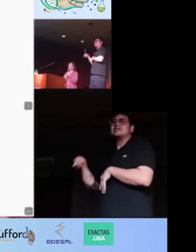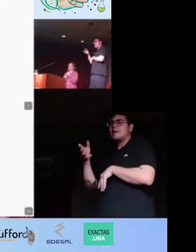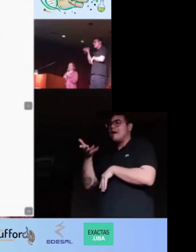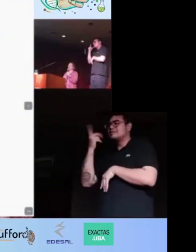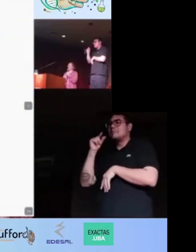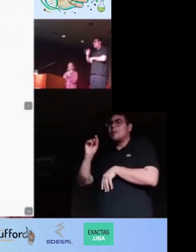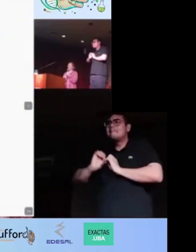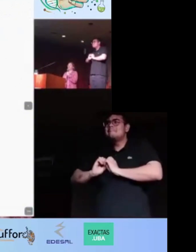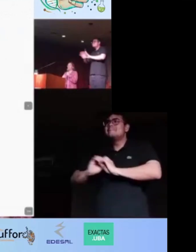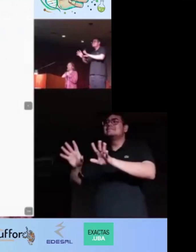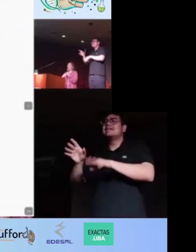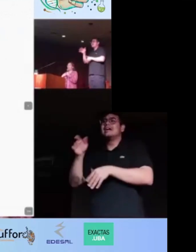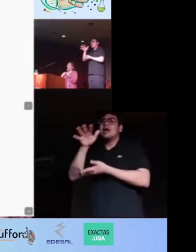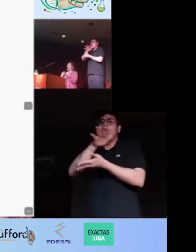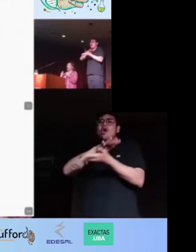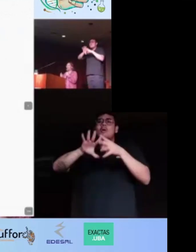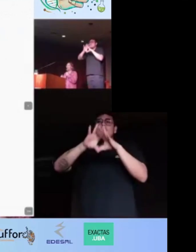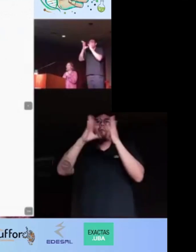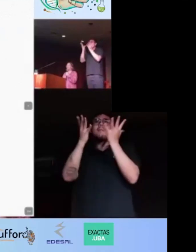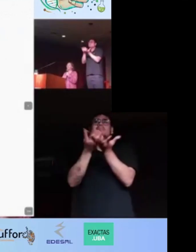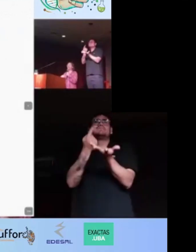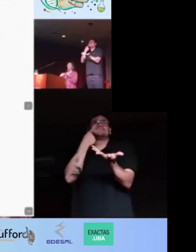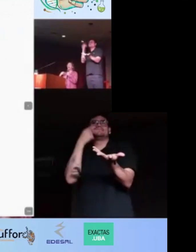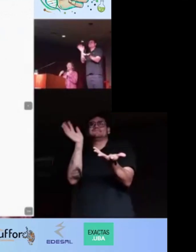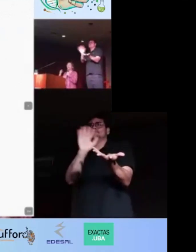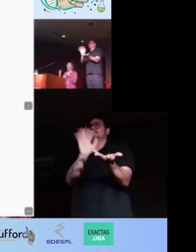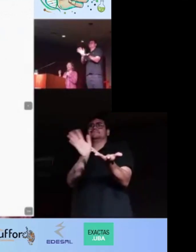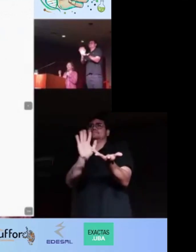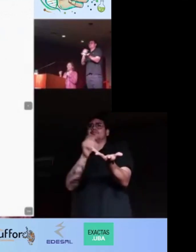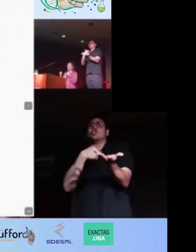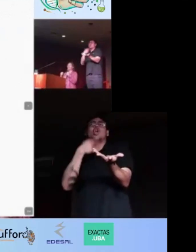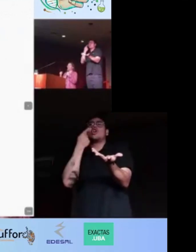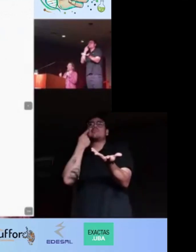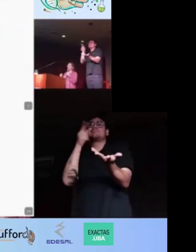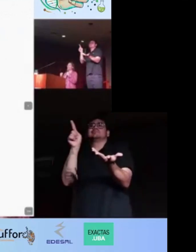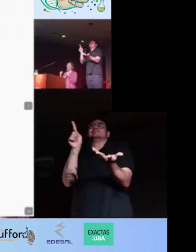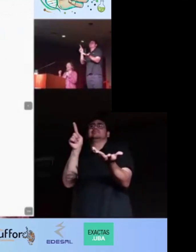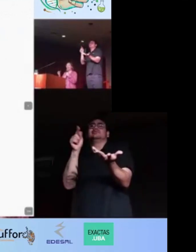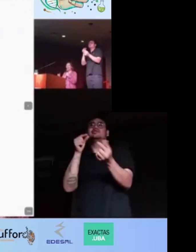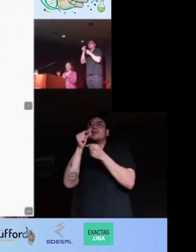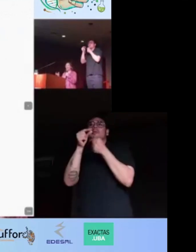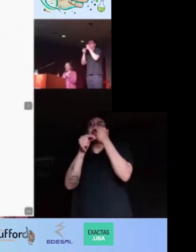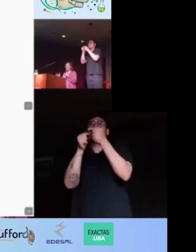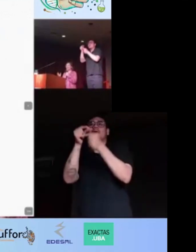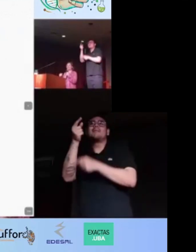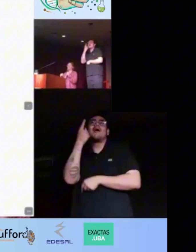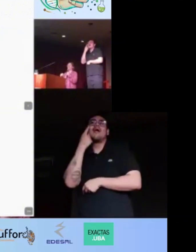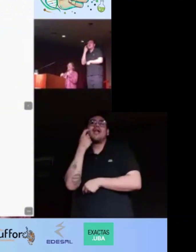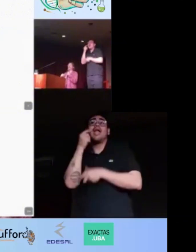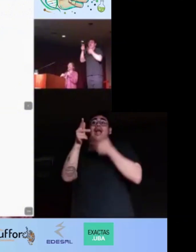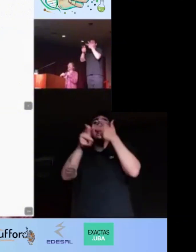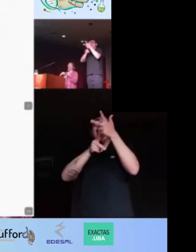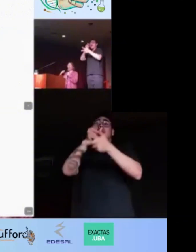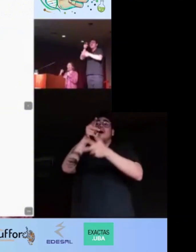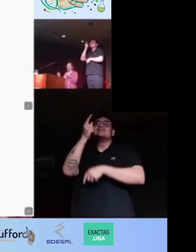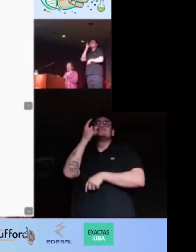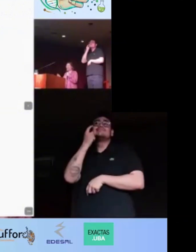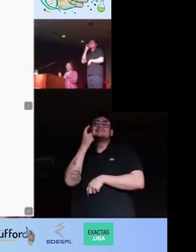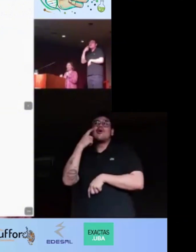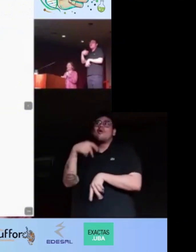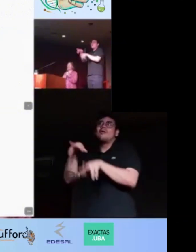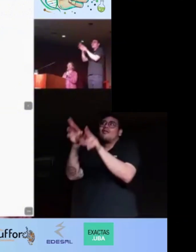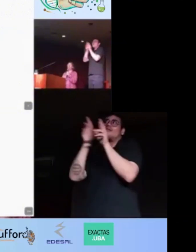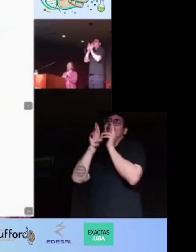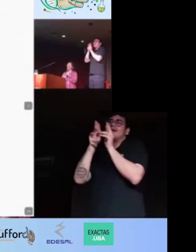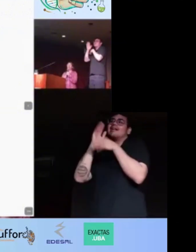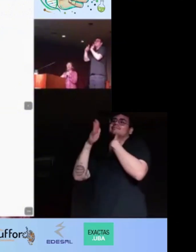desconocido, entonces estamos aprendiendo mucho, estamos aprendiendo de a poquito lengua de señas, esperamos mejorar también